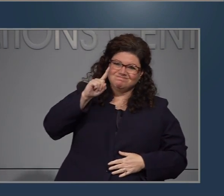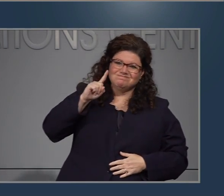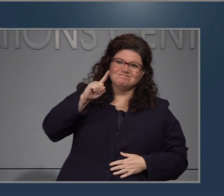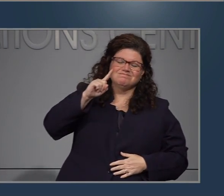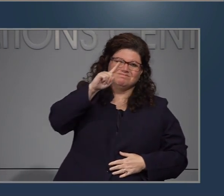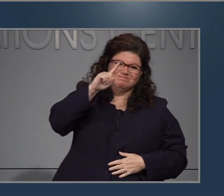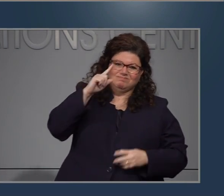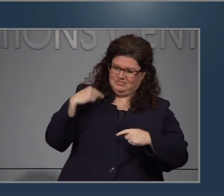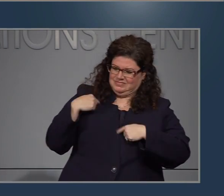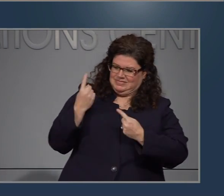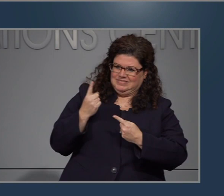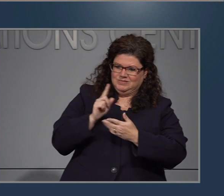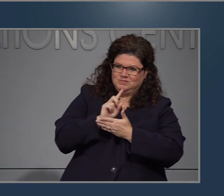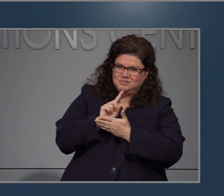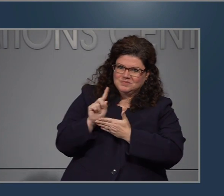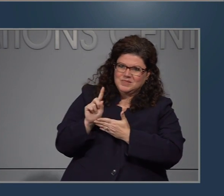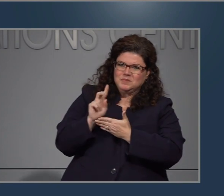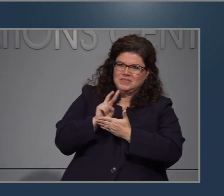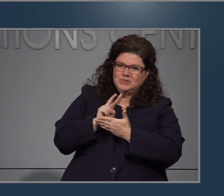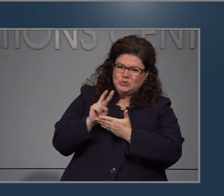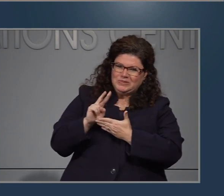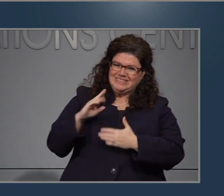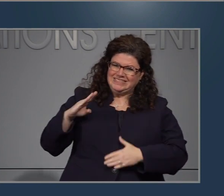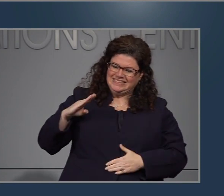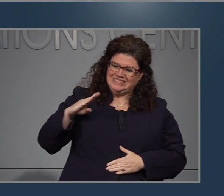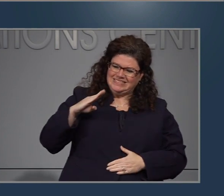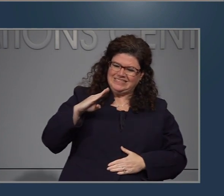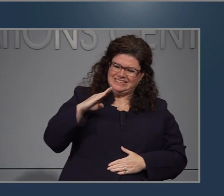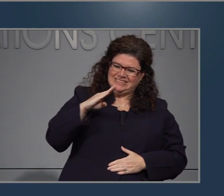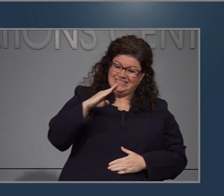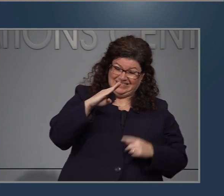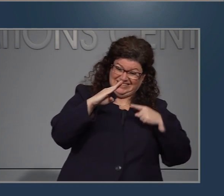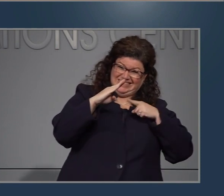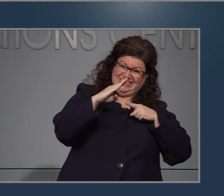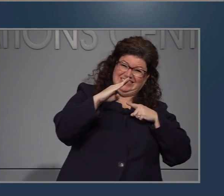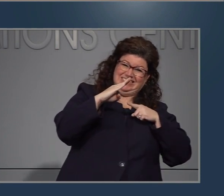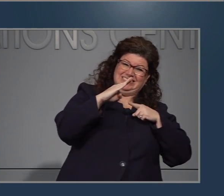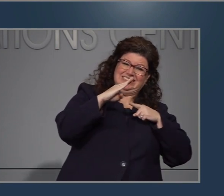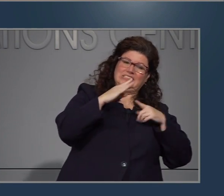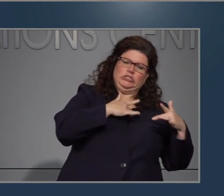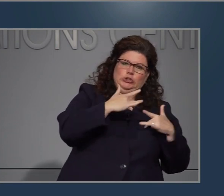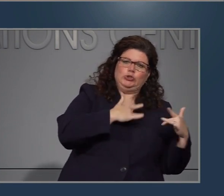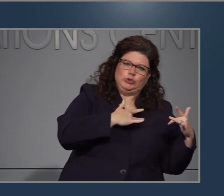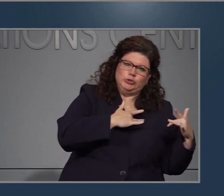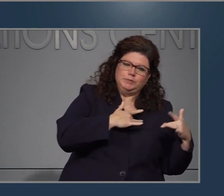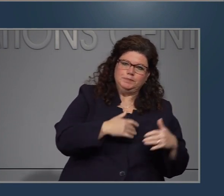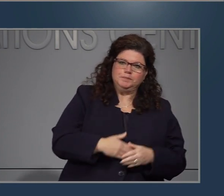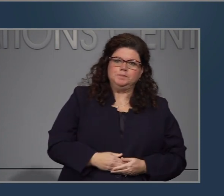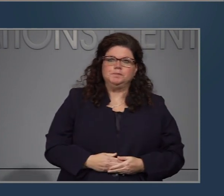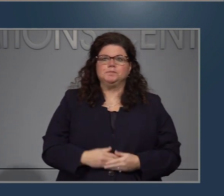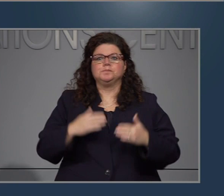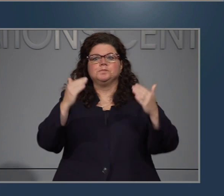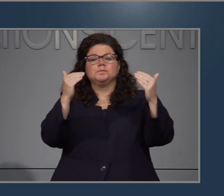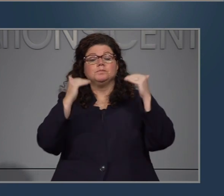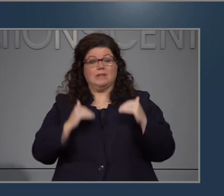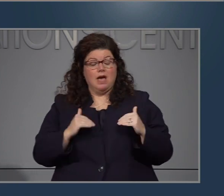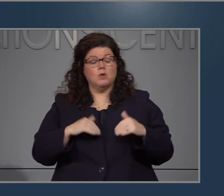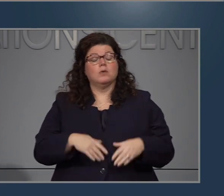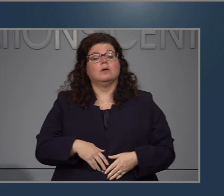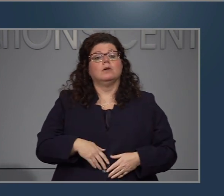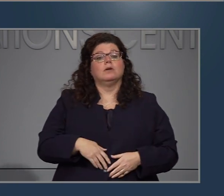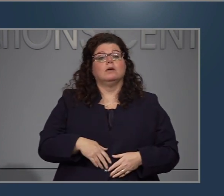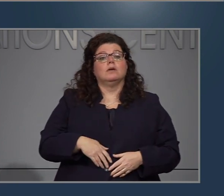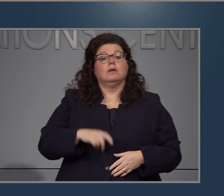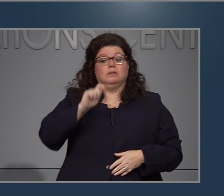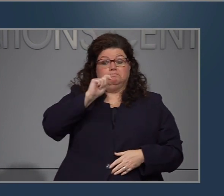amarilla, ustedes pueden ver que ha habido un incremento en esta métrica y esta línea ascendente es preocupante. Ahora